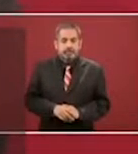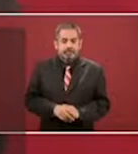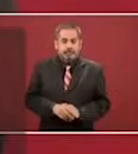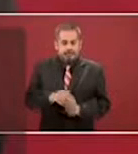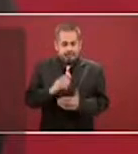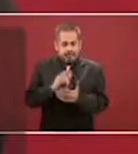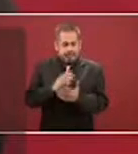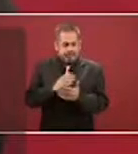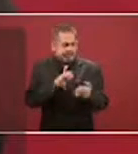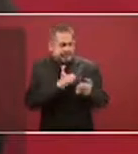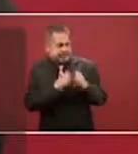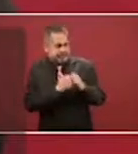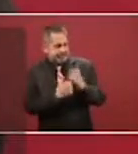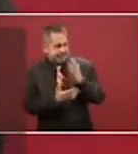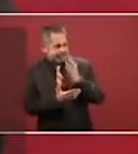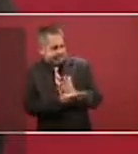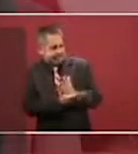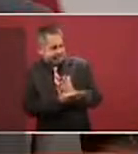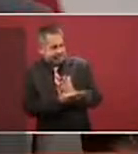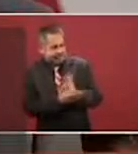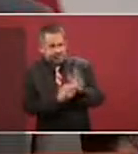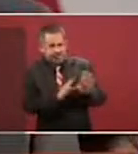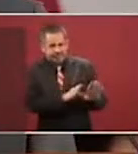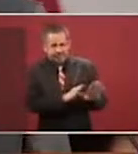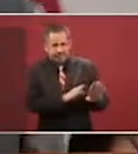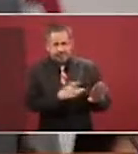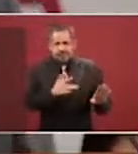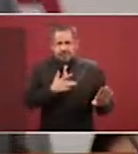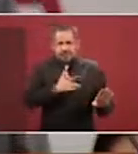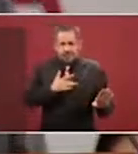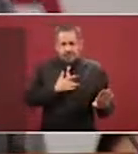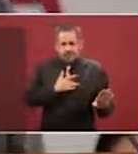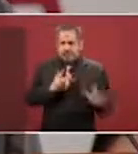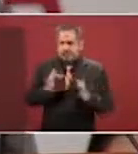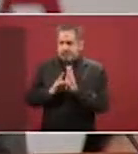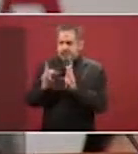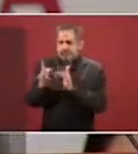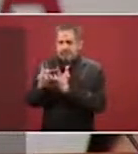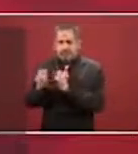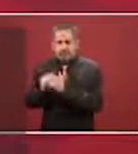Detente, enemigo, que el corazón de Jesús está conmigo.